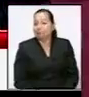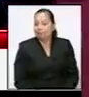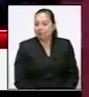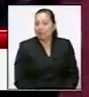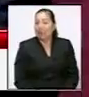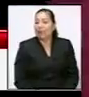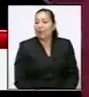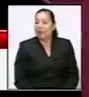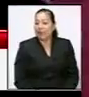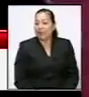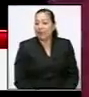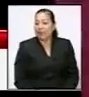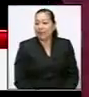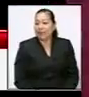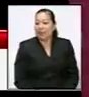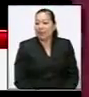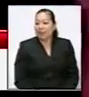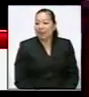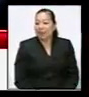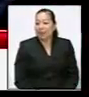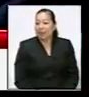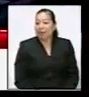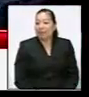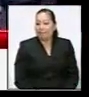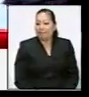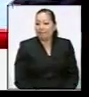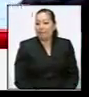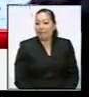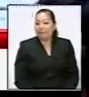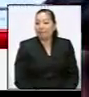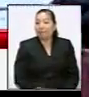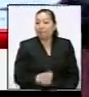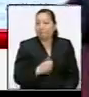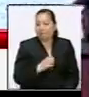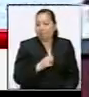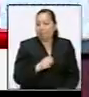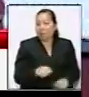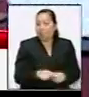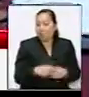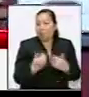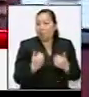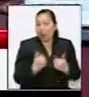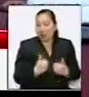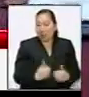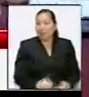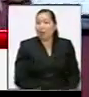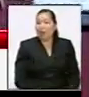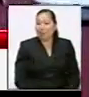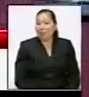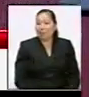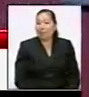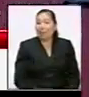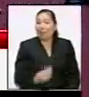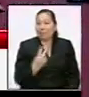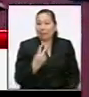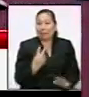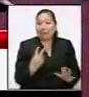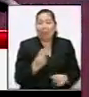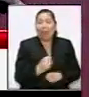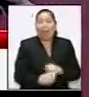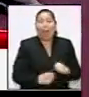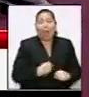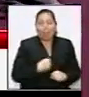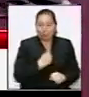que conoce esta materia si presidente yo también como abogado que tendría más de 27 años trabajando